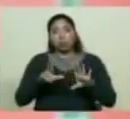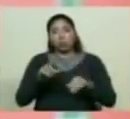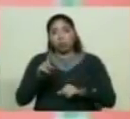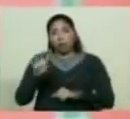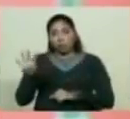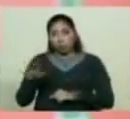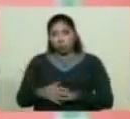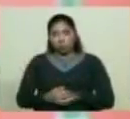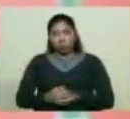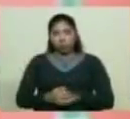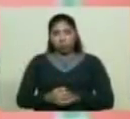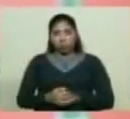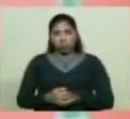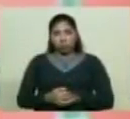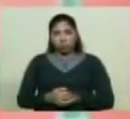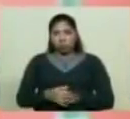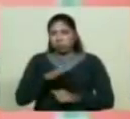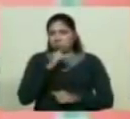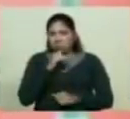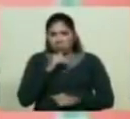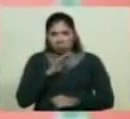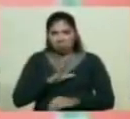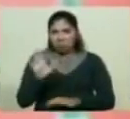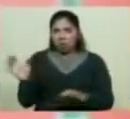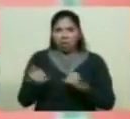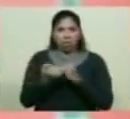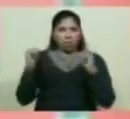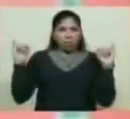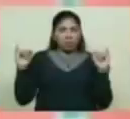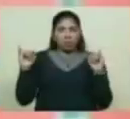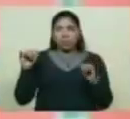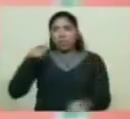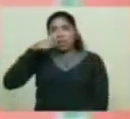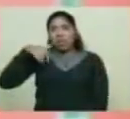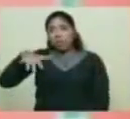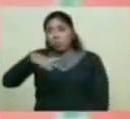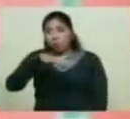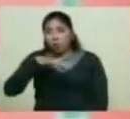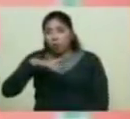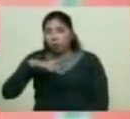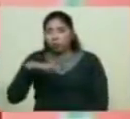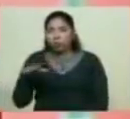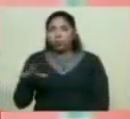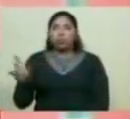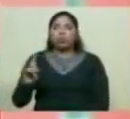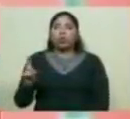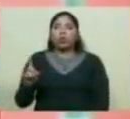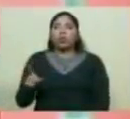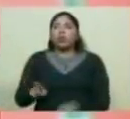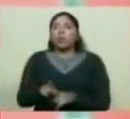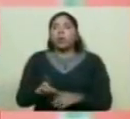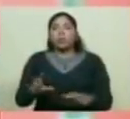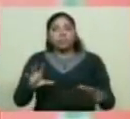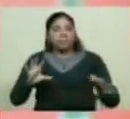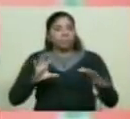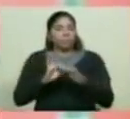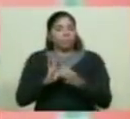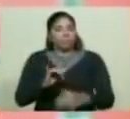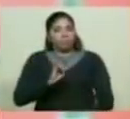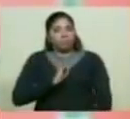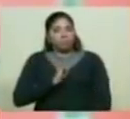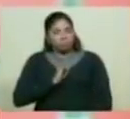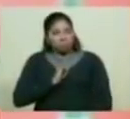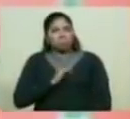no habría independencia si el pueblo de a pie no se sentía parte de ella no habría